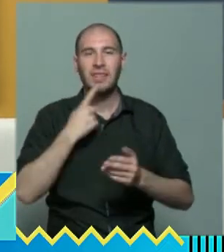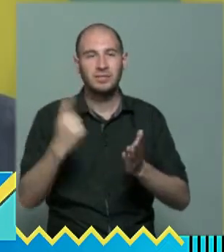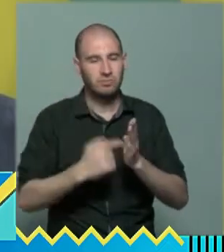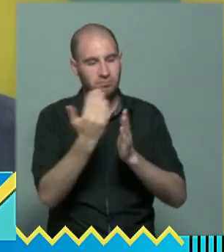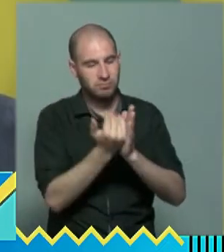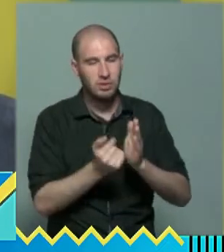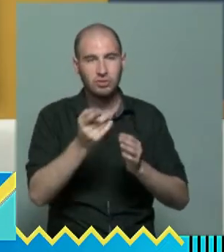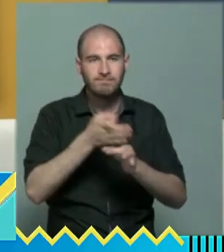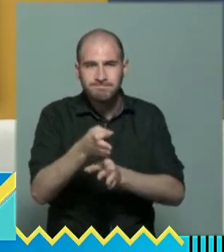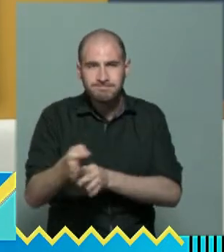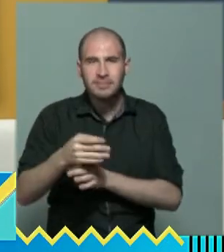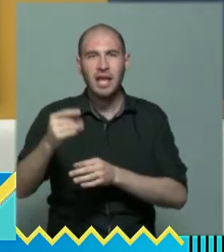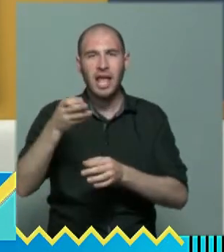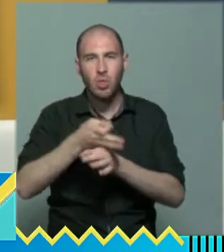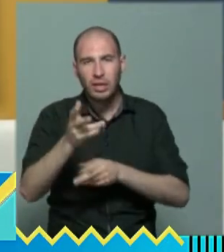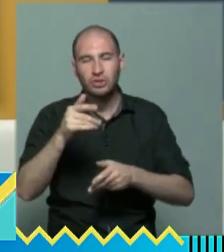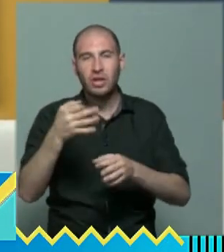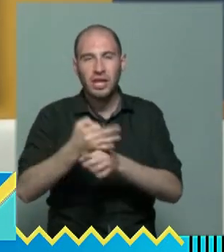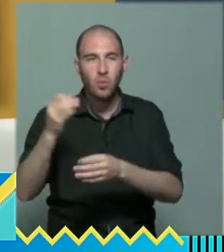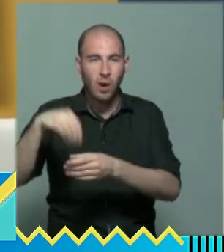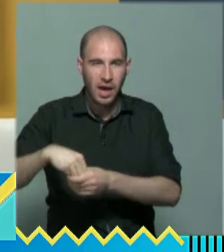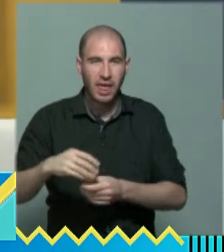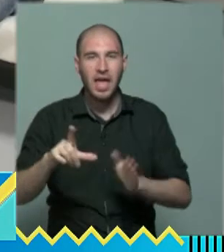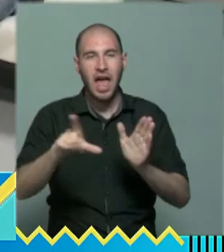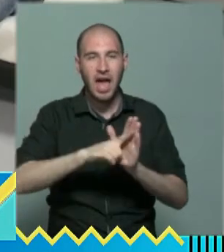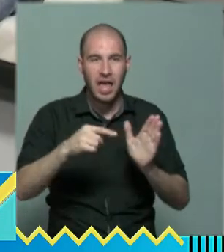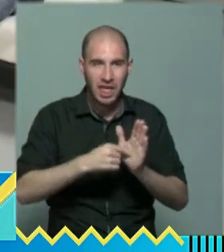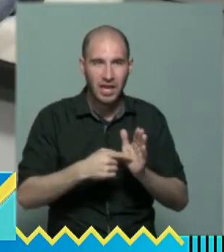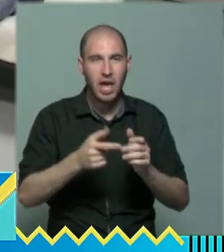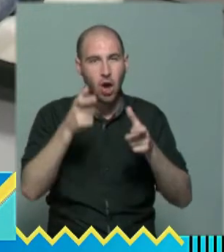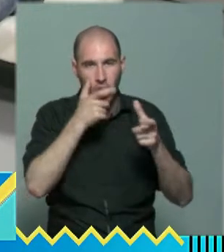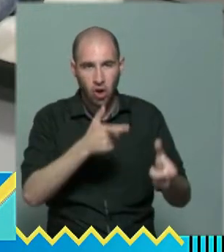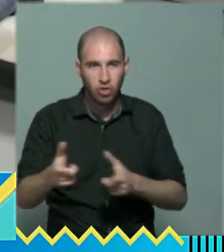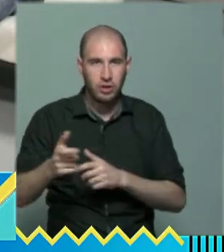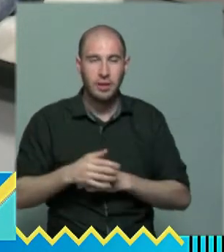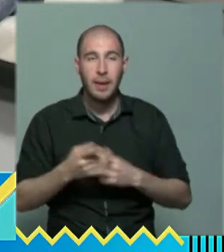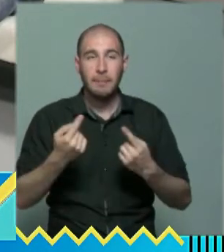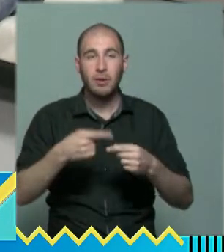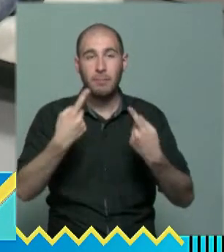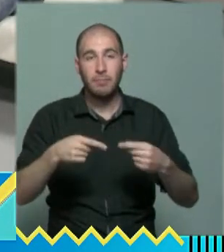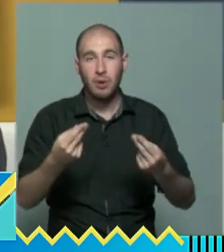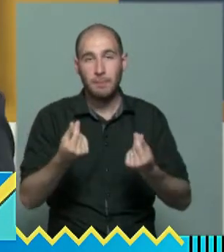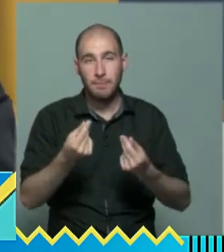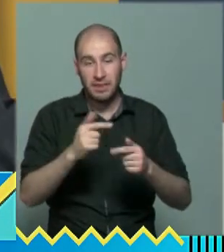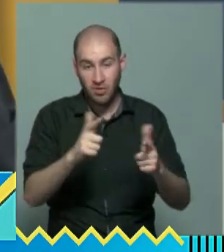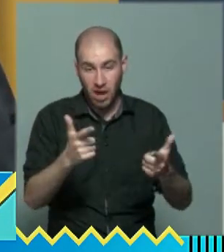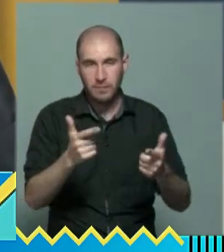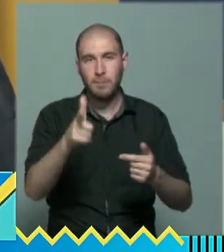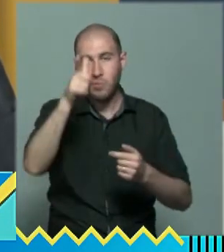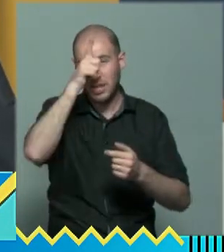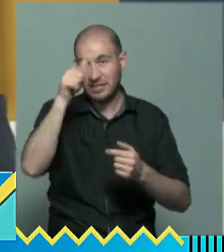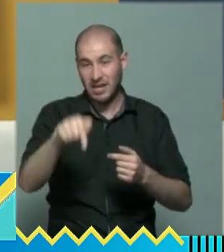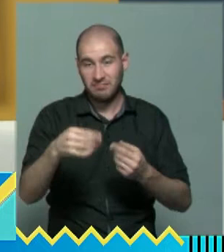medidas, concientización, educación vial en la escuela, la ley, fiscalización, control. Ahora, los recursos, sin recursos de la